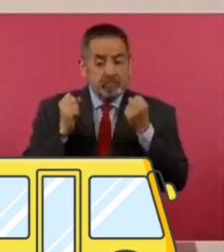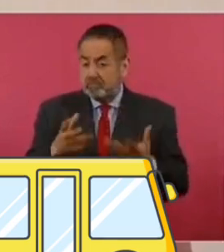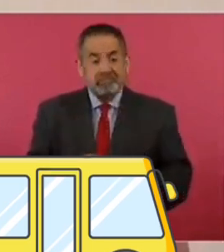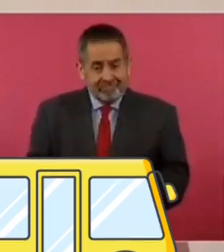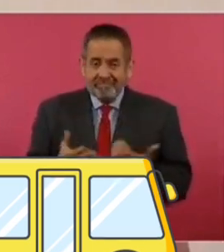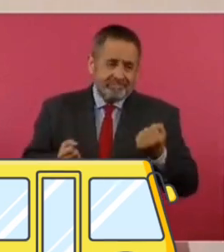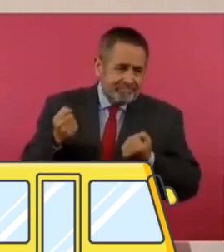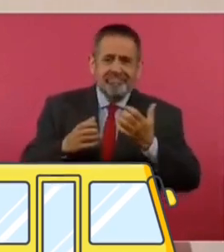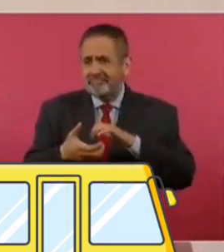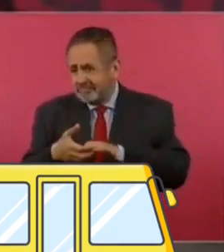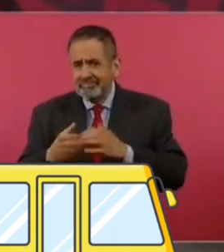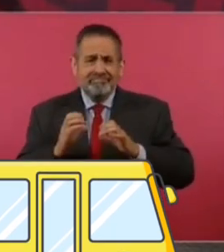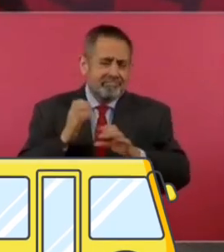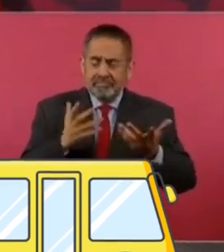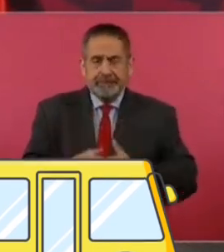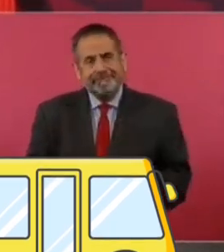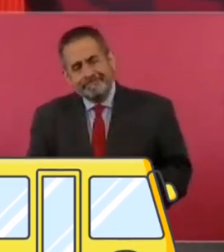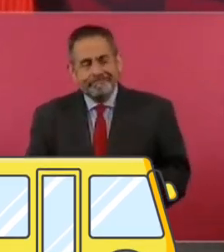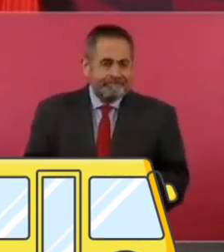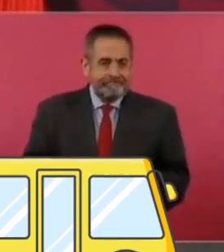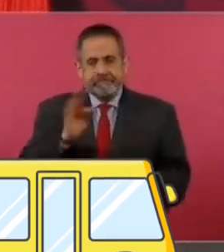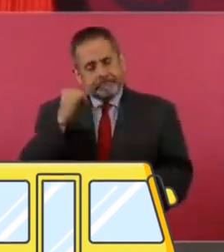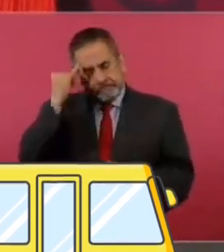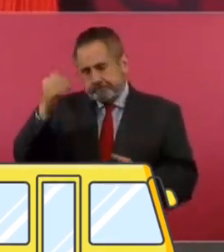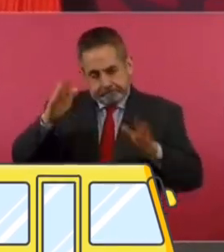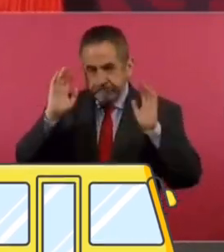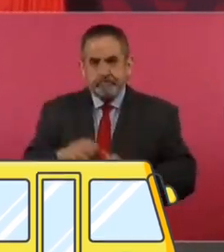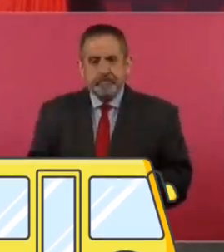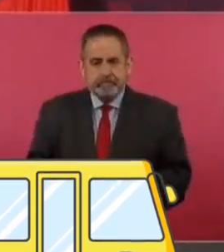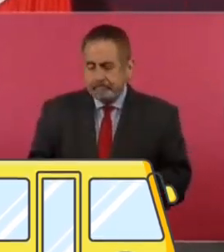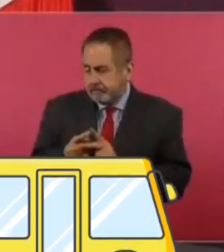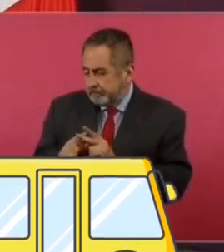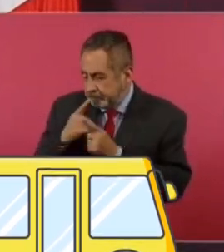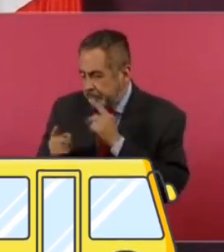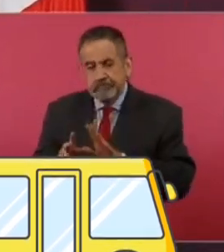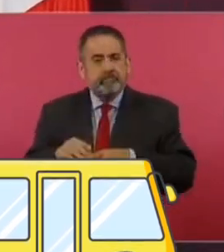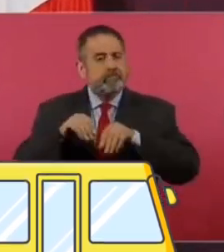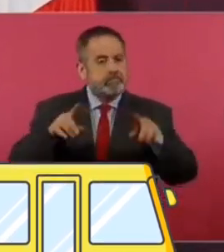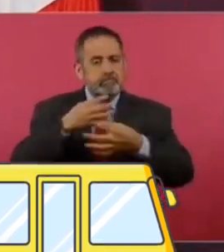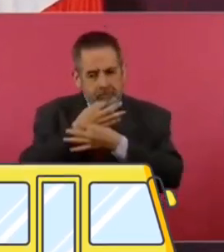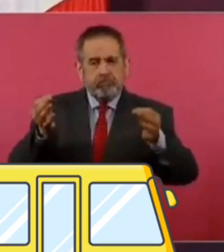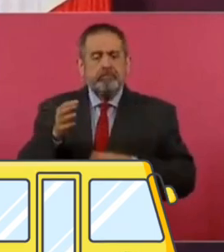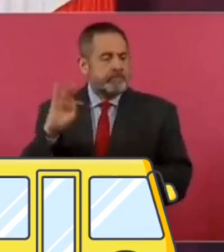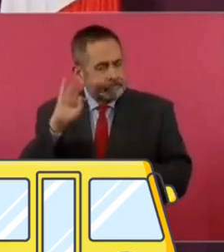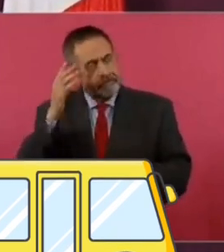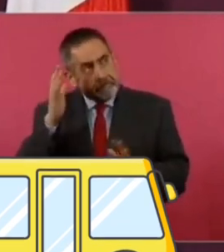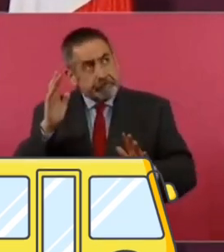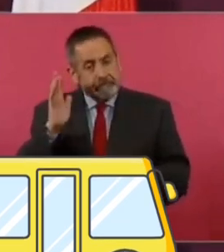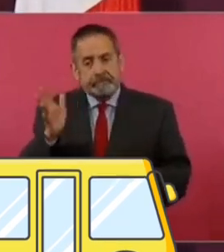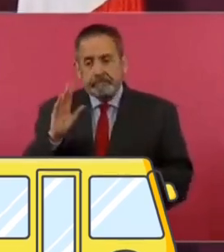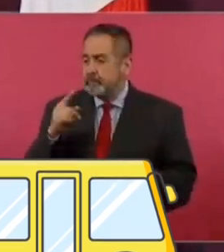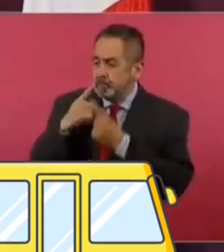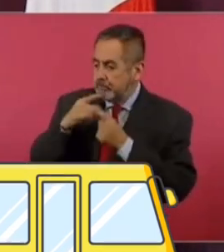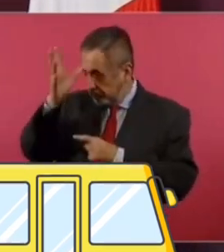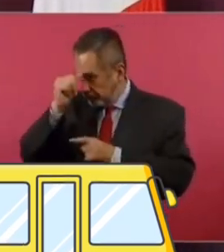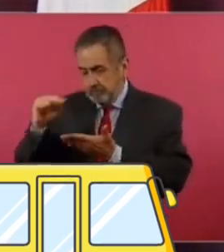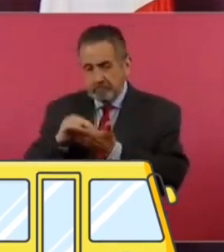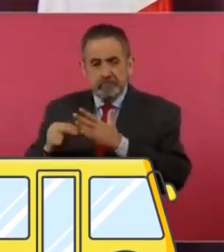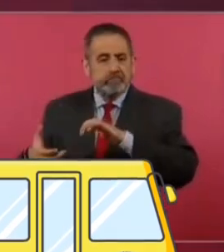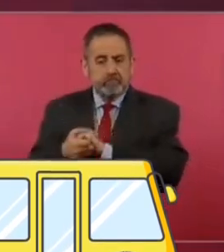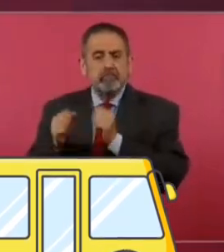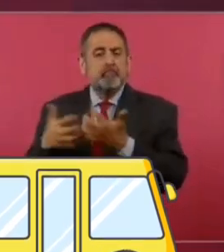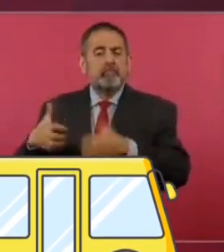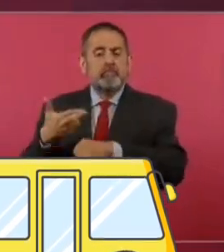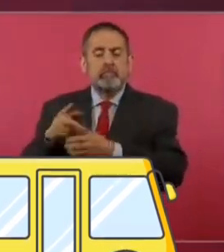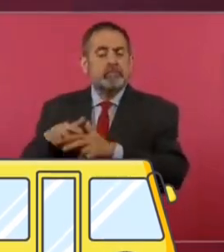tráfico, y quizá sea bueno, aunque todavía estamos iniciando, dar a conocer que ya se estableció un convenio con